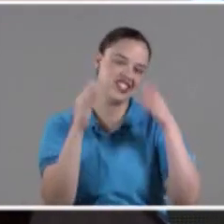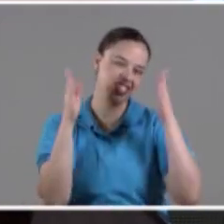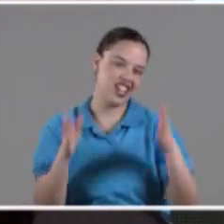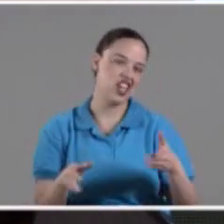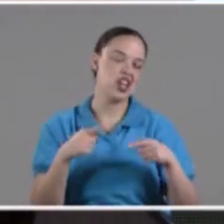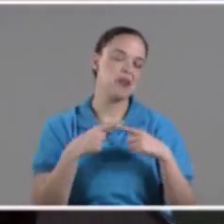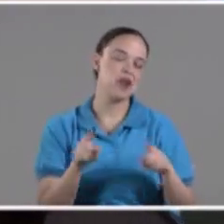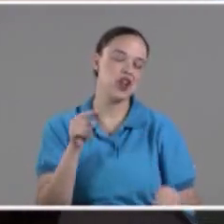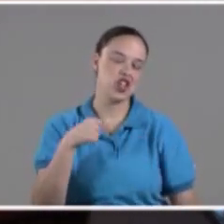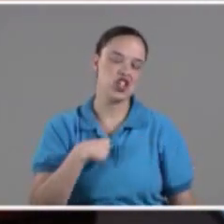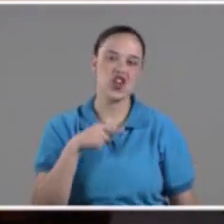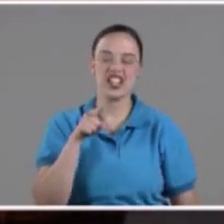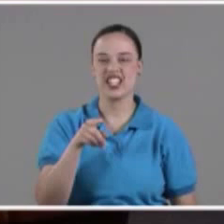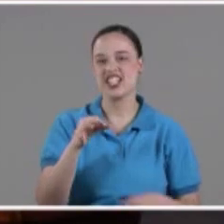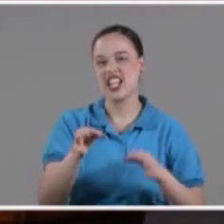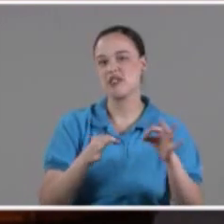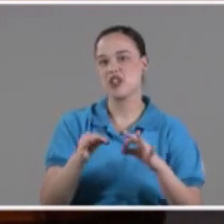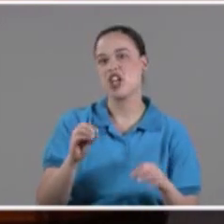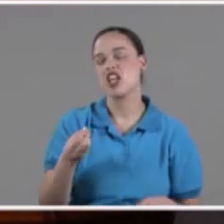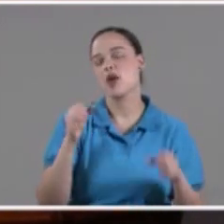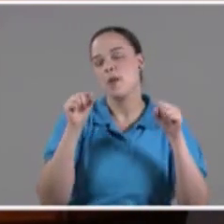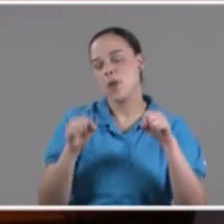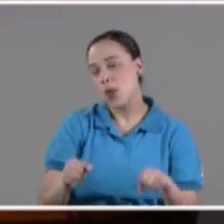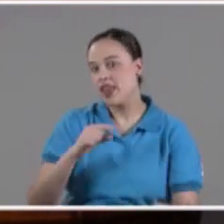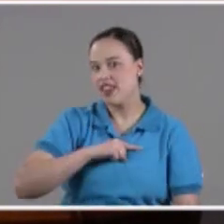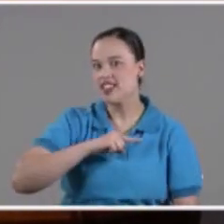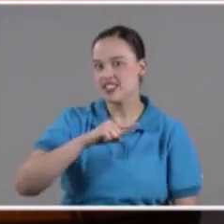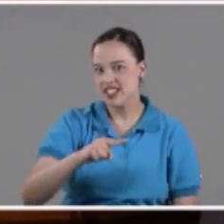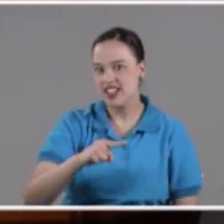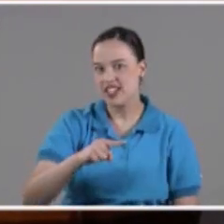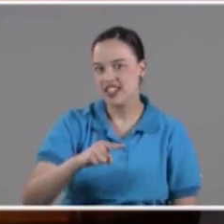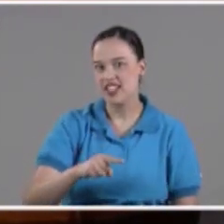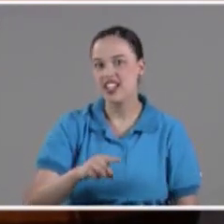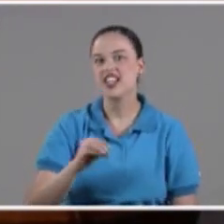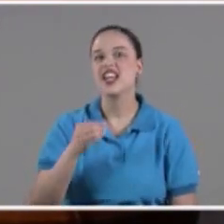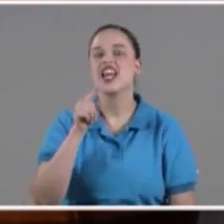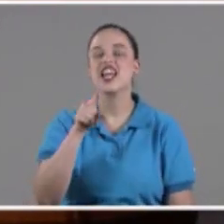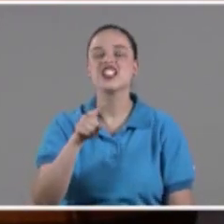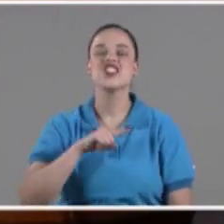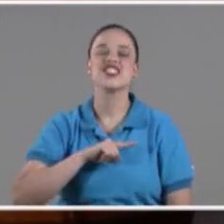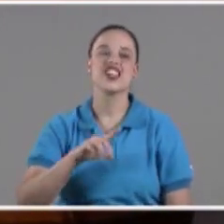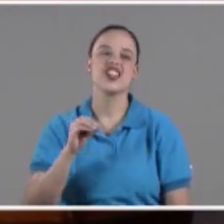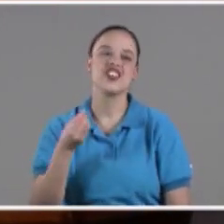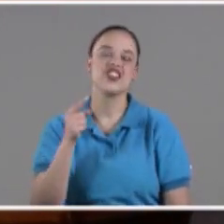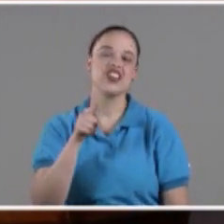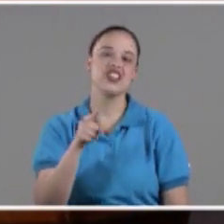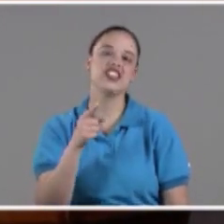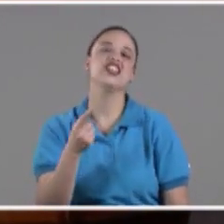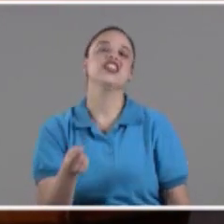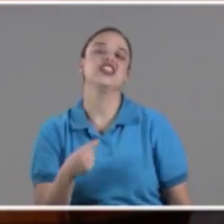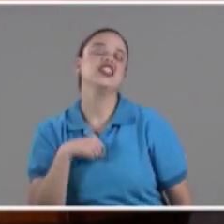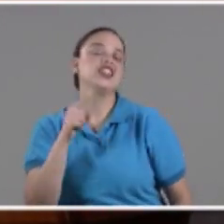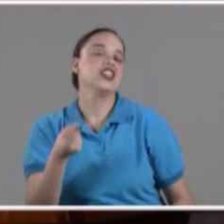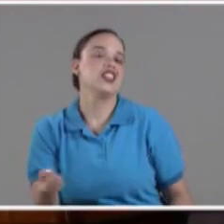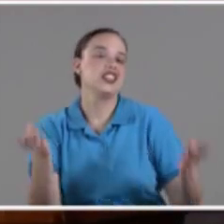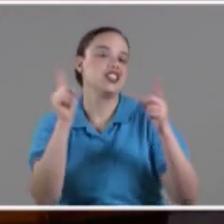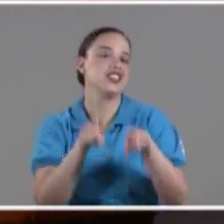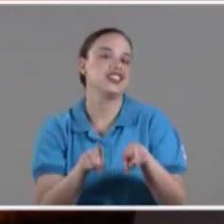pero Te estoy explicando que podría ser que eso sea lo que te esté sucediendo